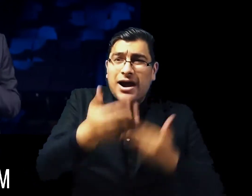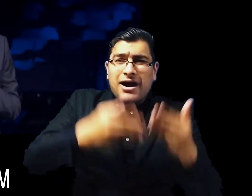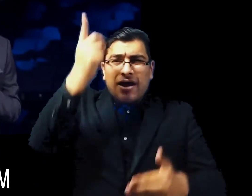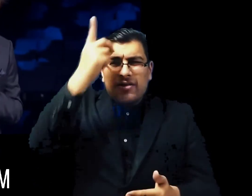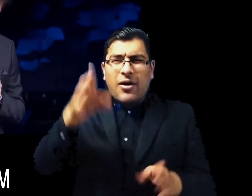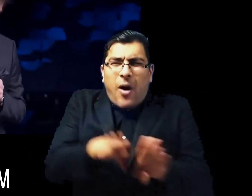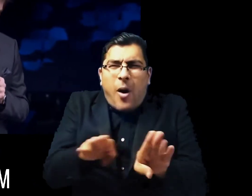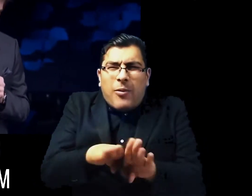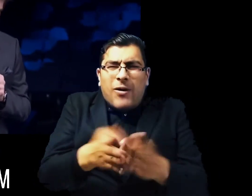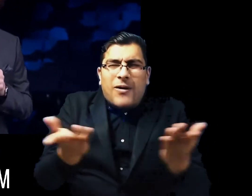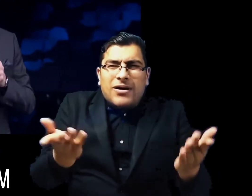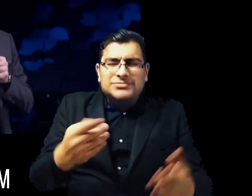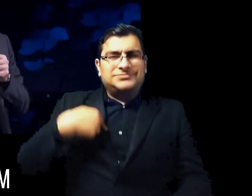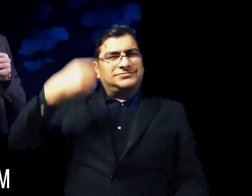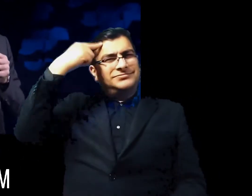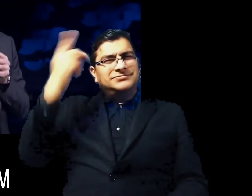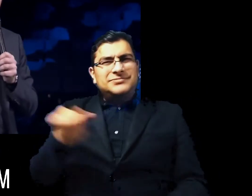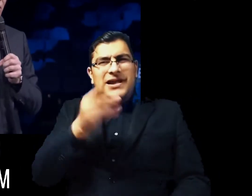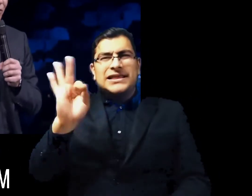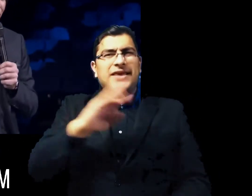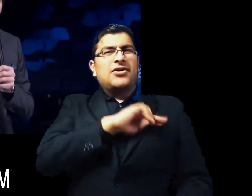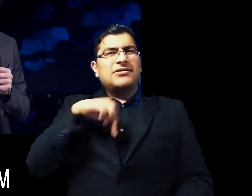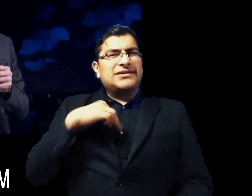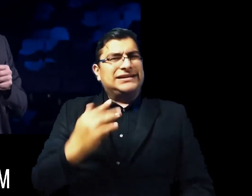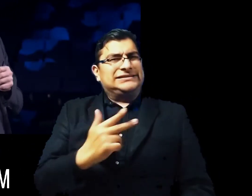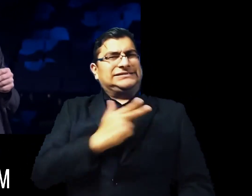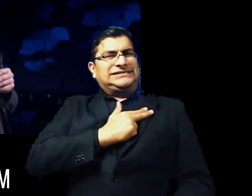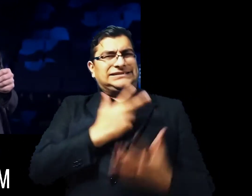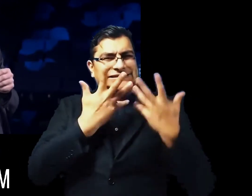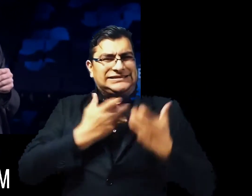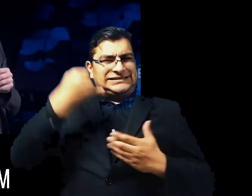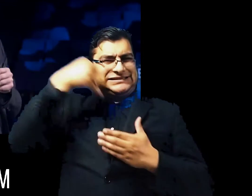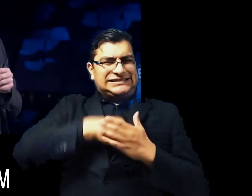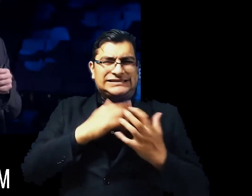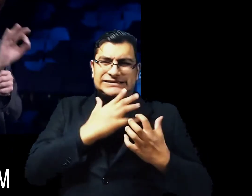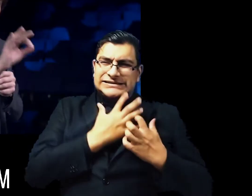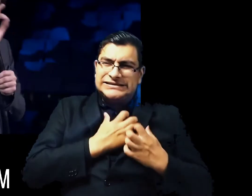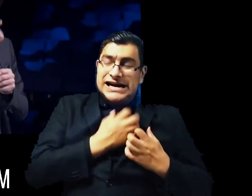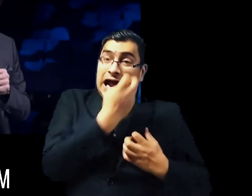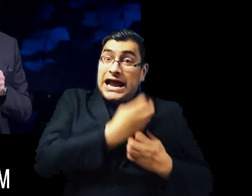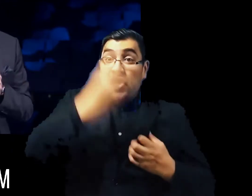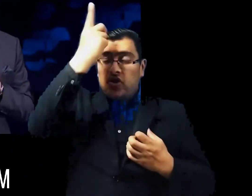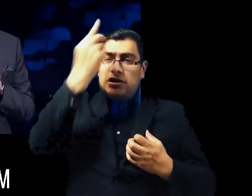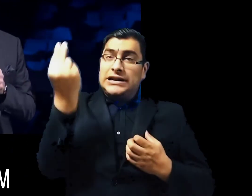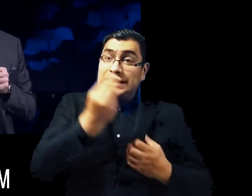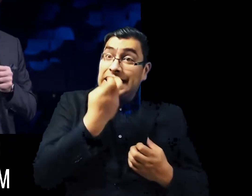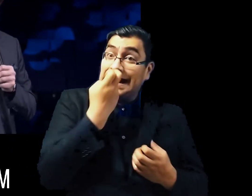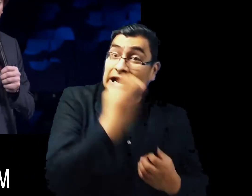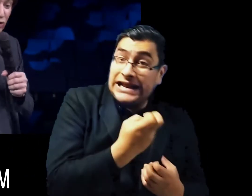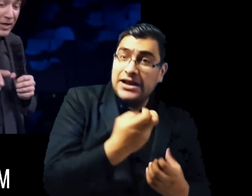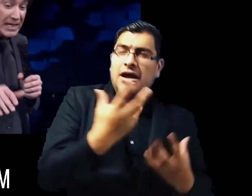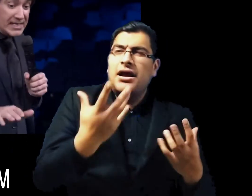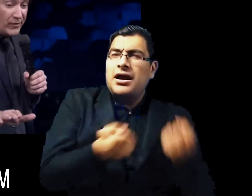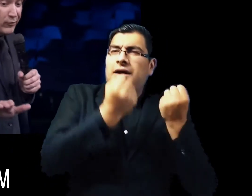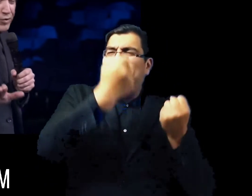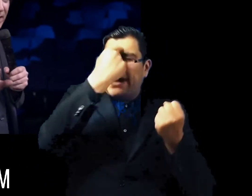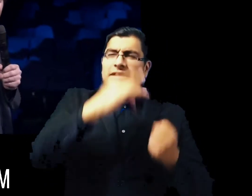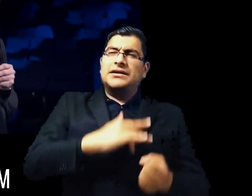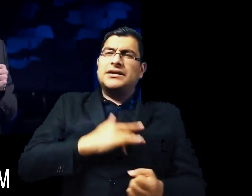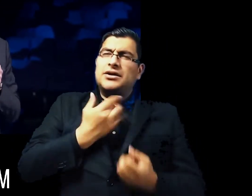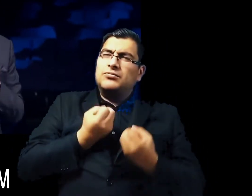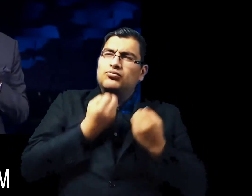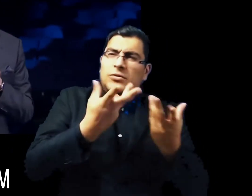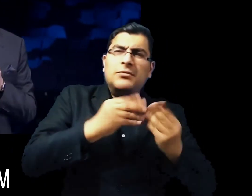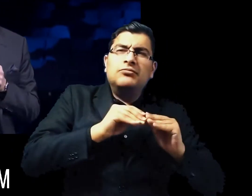si nuestras heridas más profundas son justo lo que Dios necesita para que su gracia fluya a